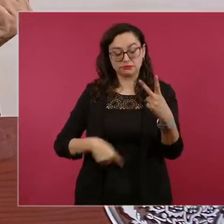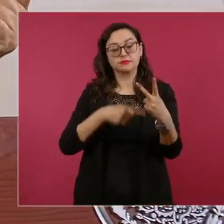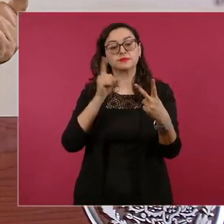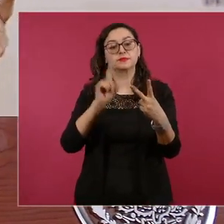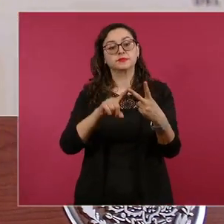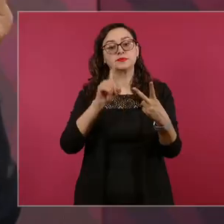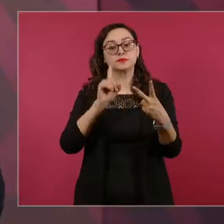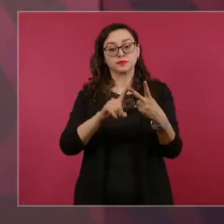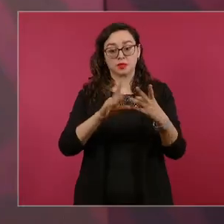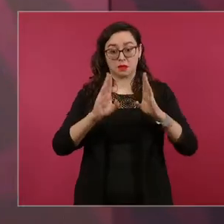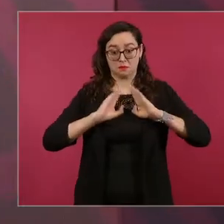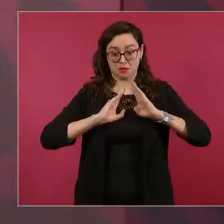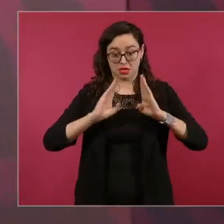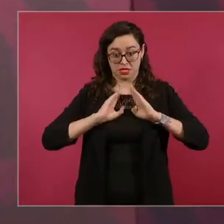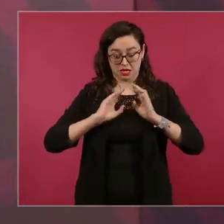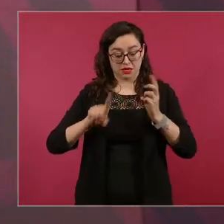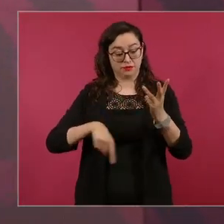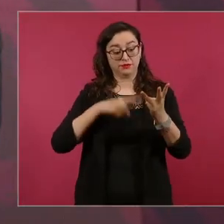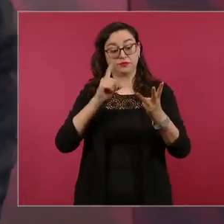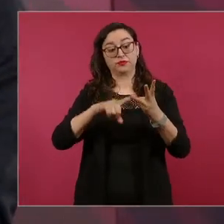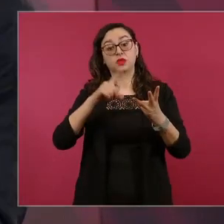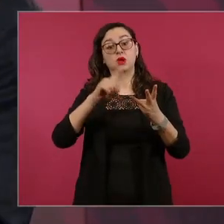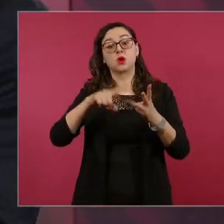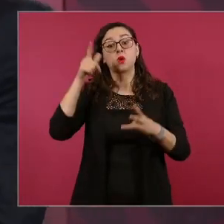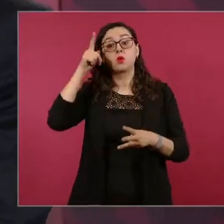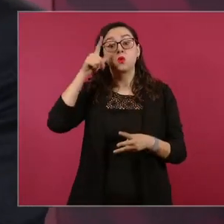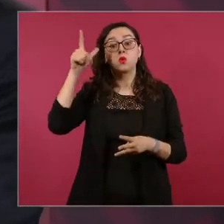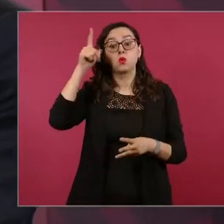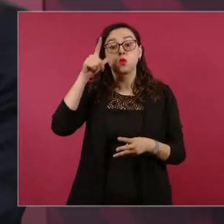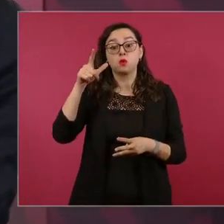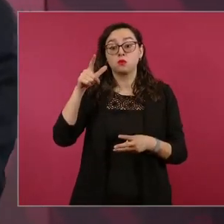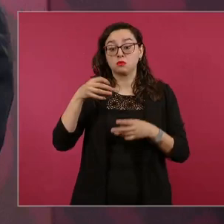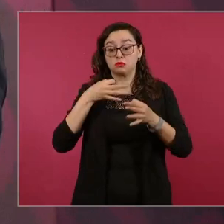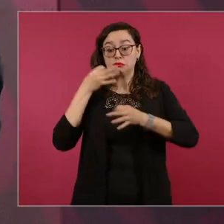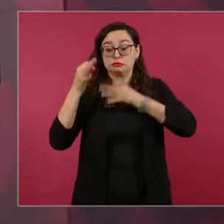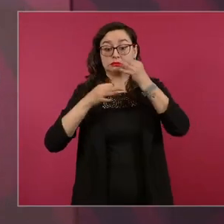el ejército y la virgen de Guadalupe.